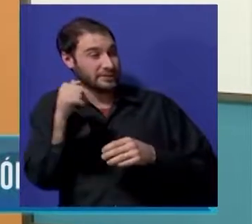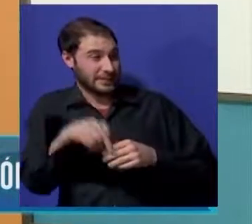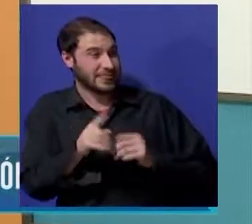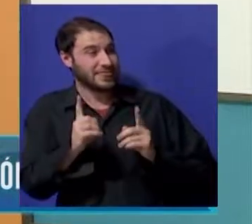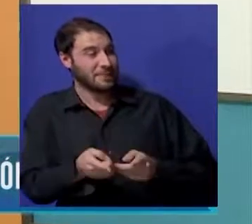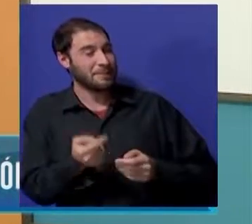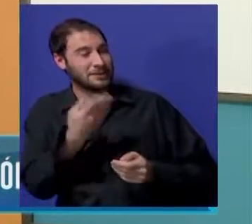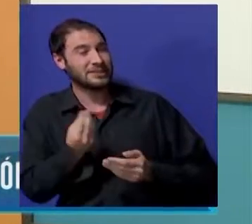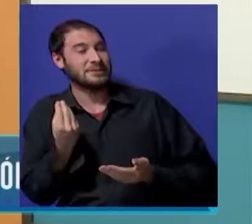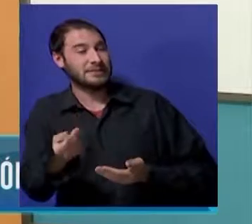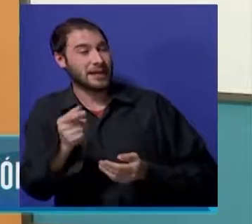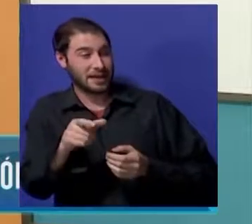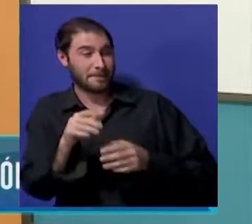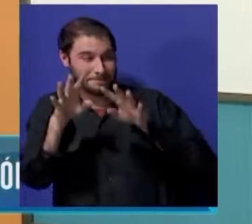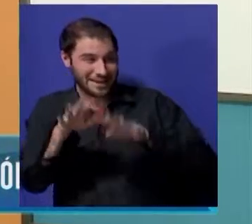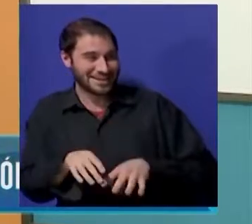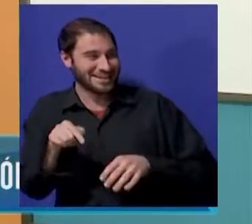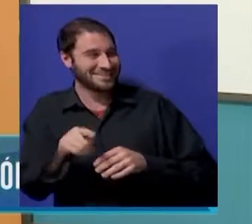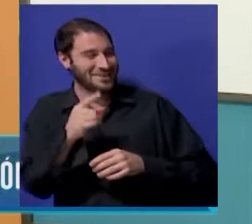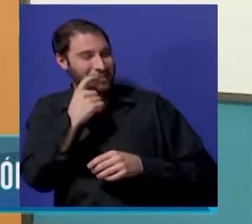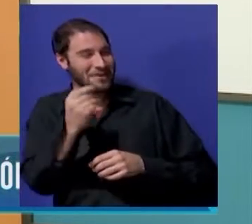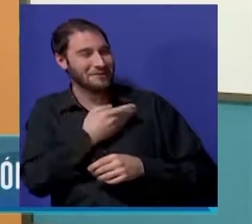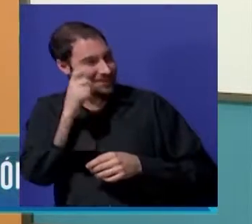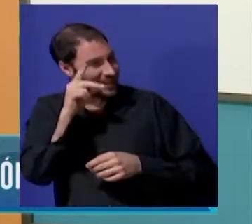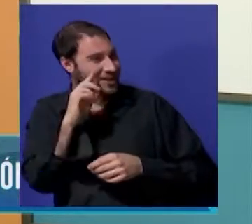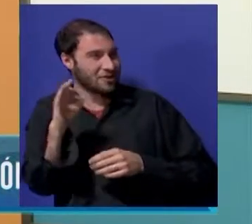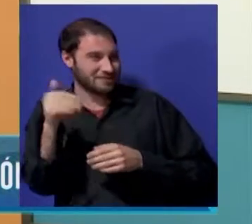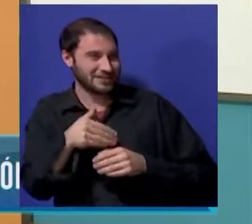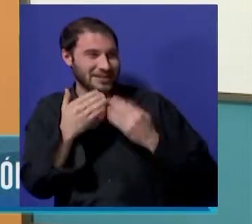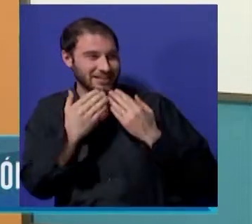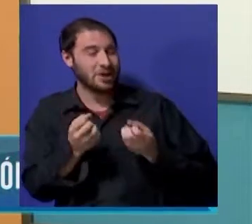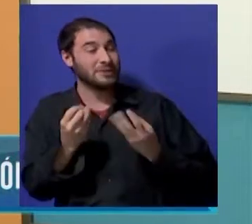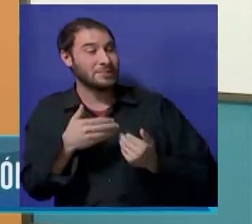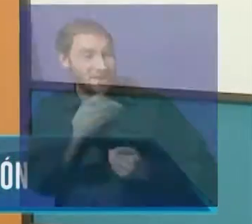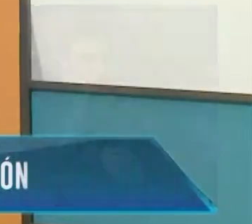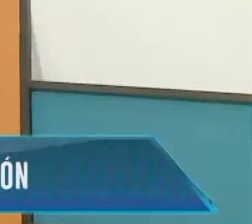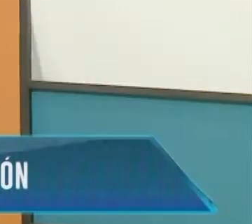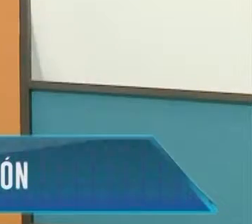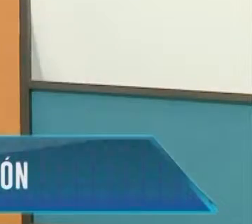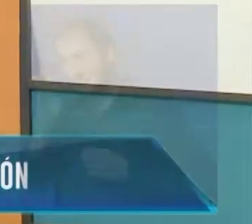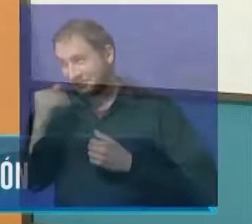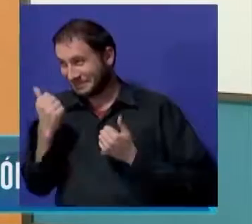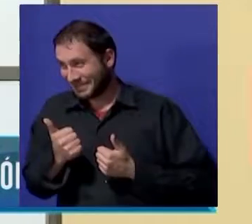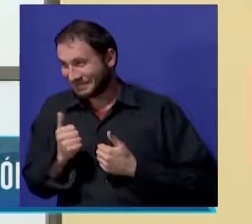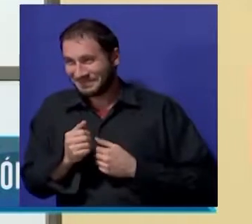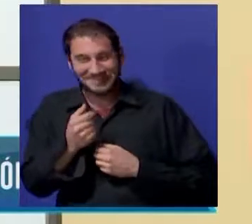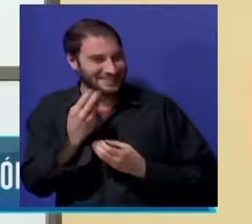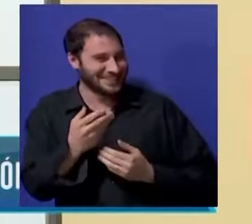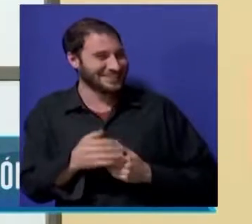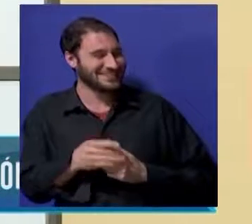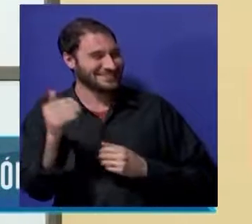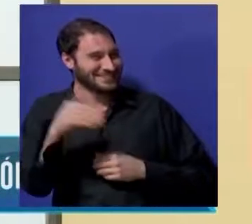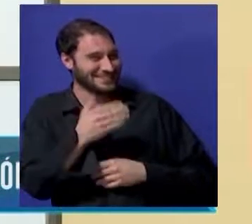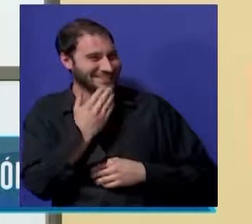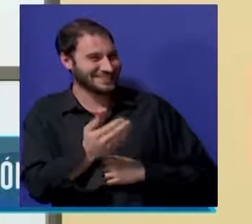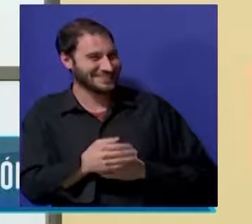el representante local de chequeado.com es Federico Manrique, que está aquí con nosotros. Fede, ¿cómo andas? Buenas noches. Hola, buenas noches. ¿Todo bien? Muy bien. Gracias por venir.